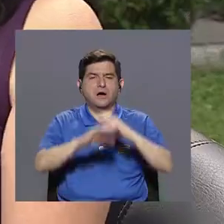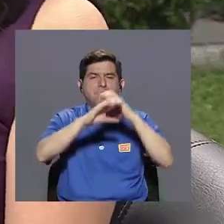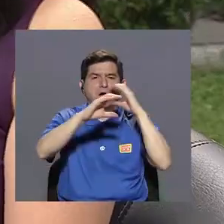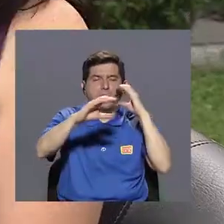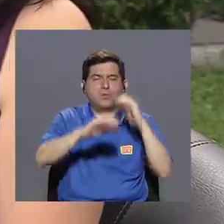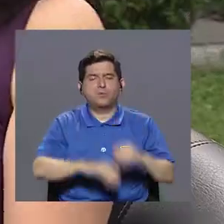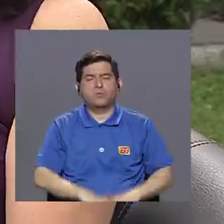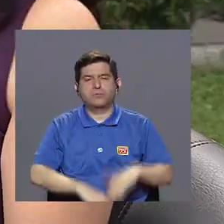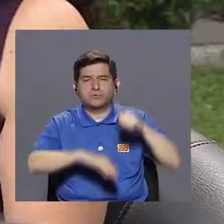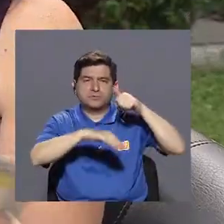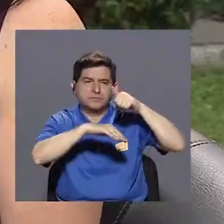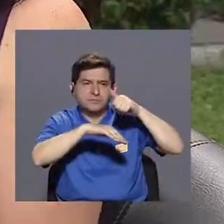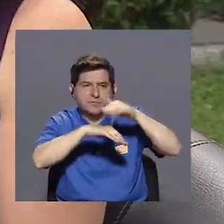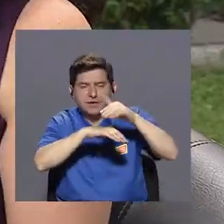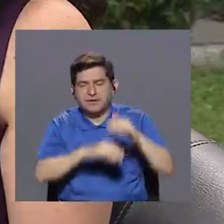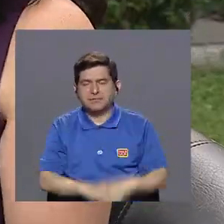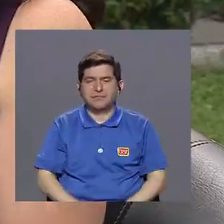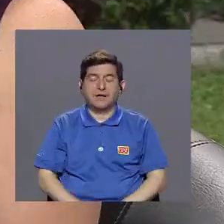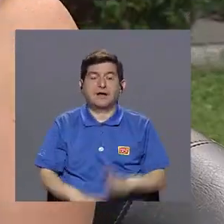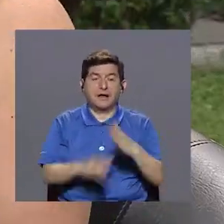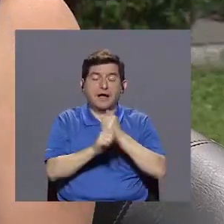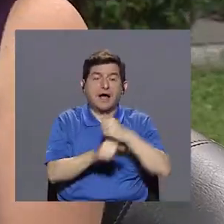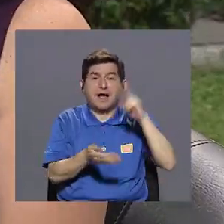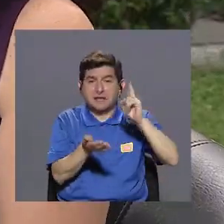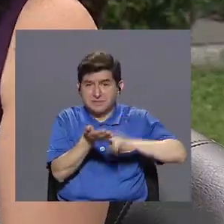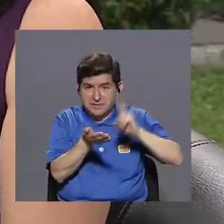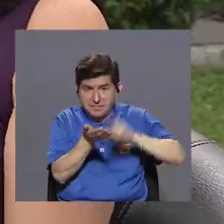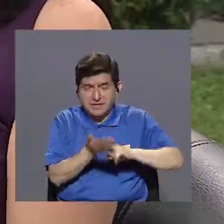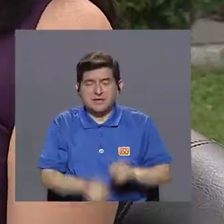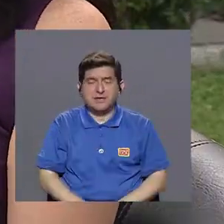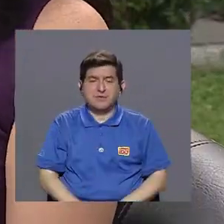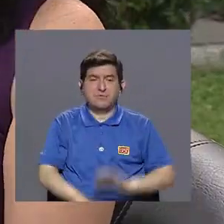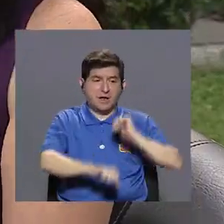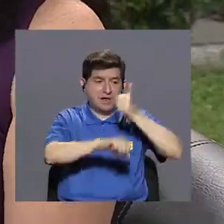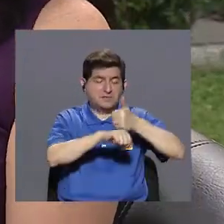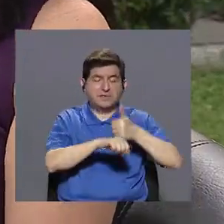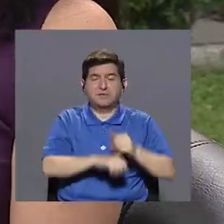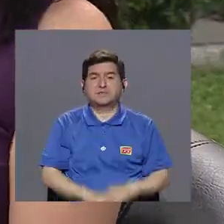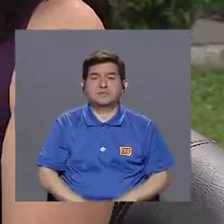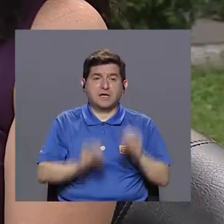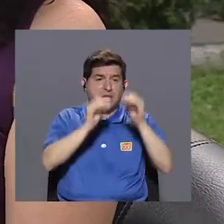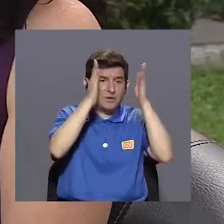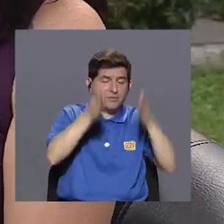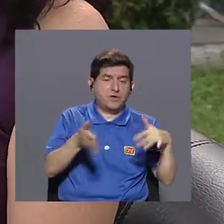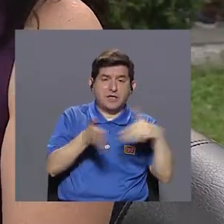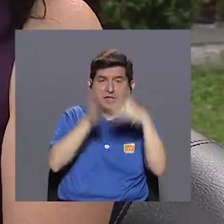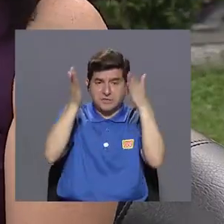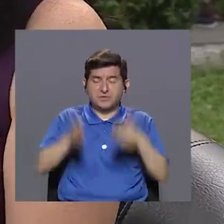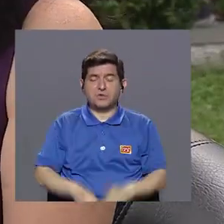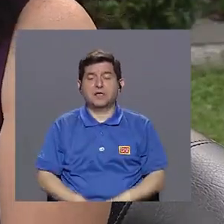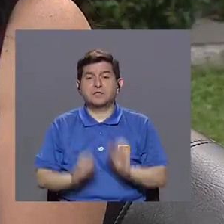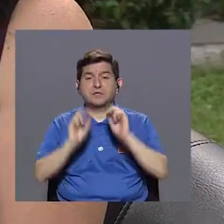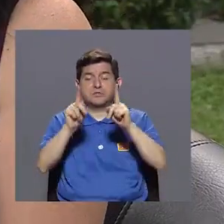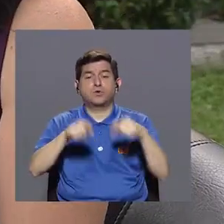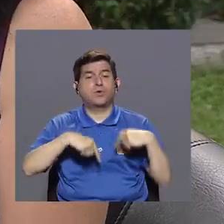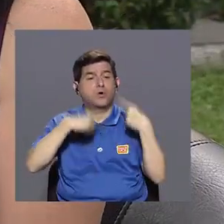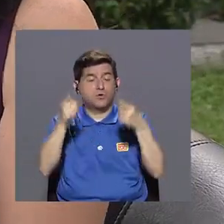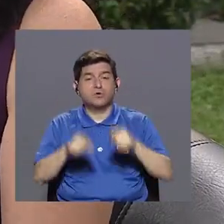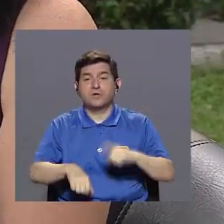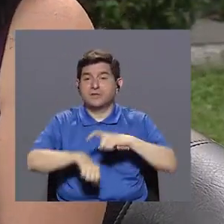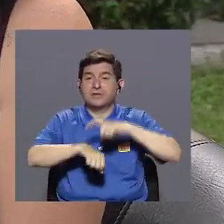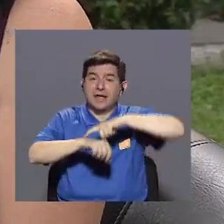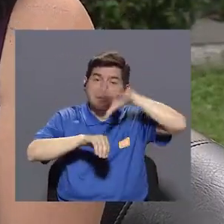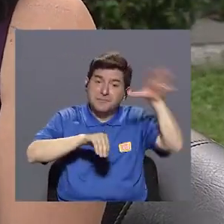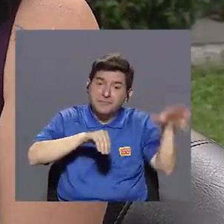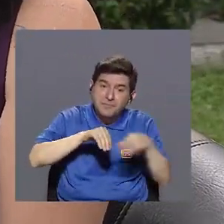bueno, hacer todo lo de la matrícula, organizar a los estudiantes o a los docentes, darles el chance para que vayan, porque es un tiempo